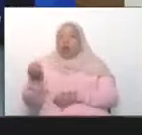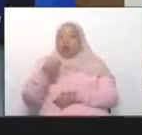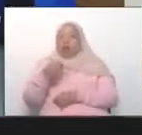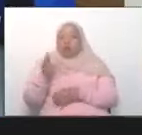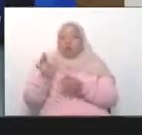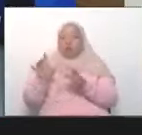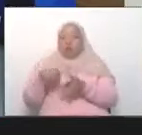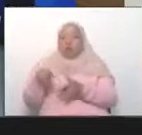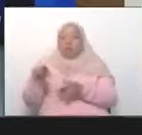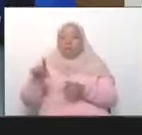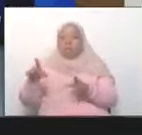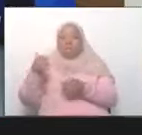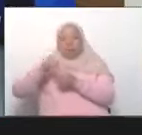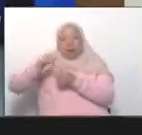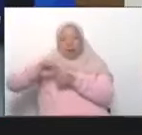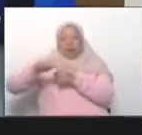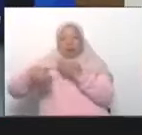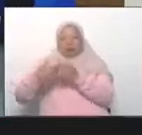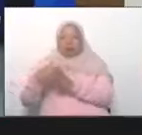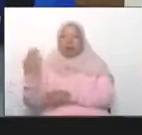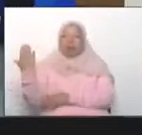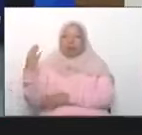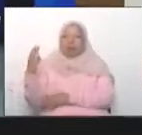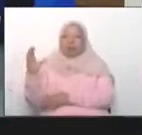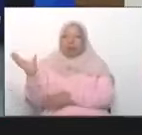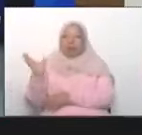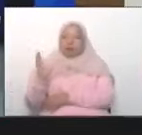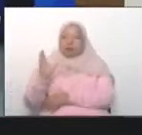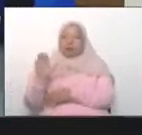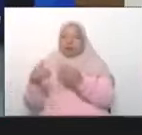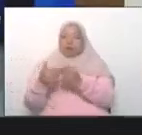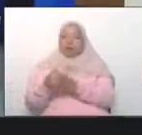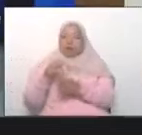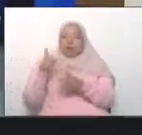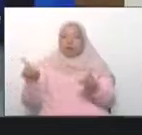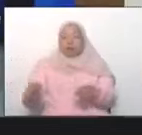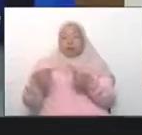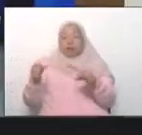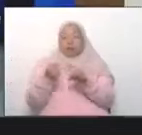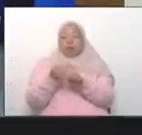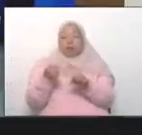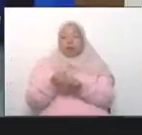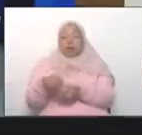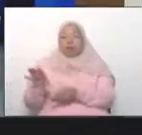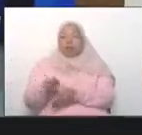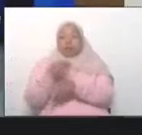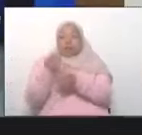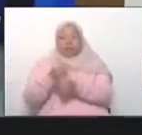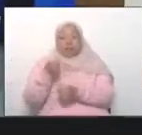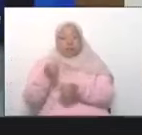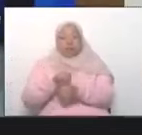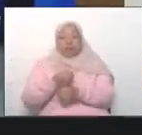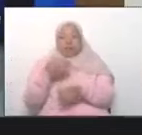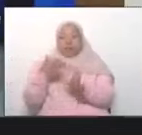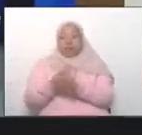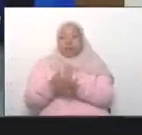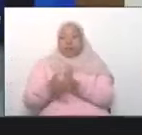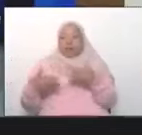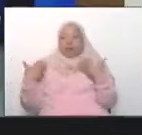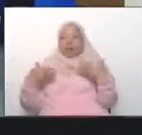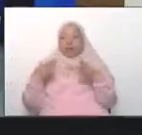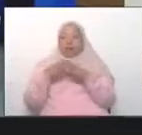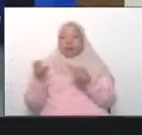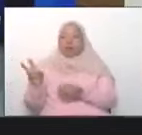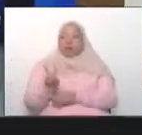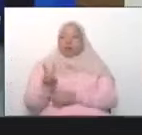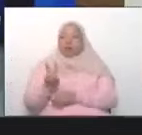ese toque desde Maracaibo hasta Caracas para contagiar a toda Venezuela con nuestra música y con nuestra gaita, que es un bálsamo de alegría para todo